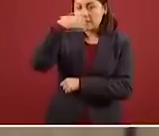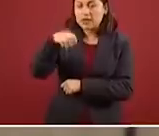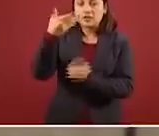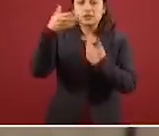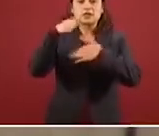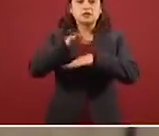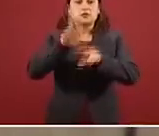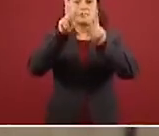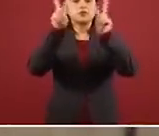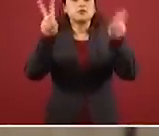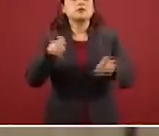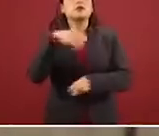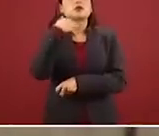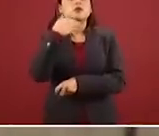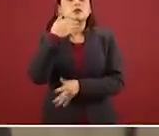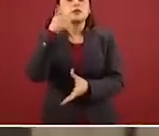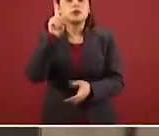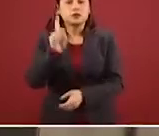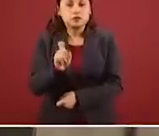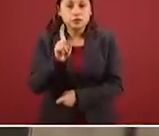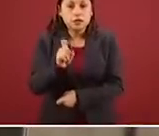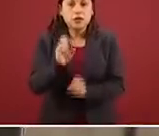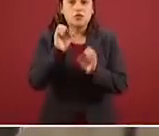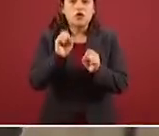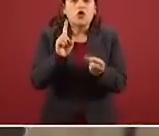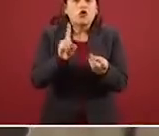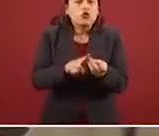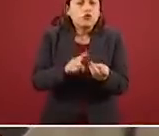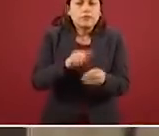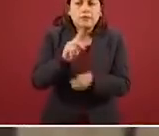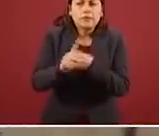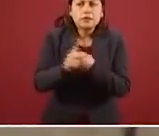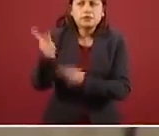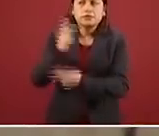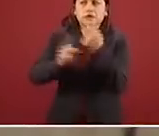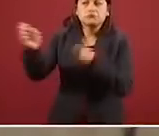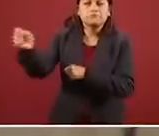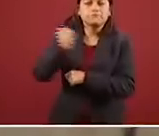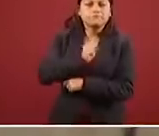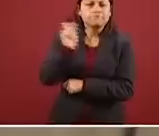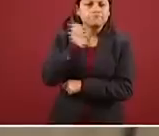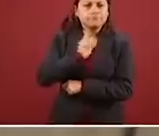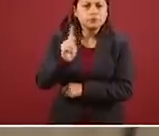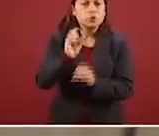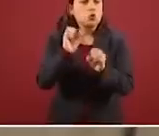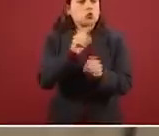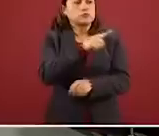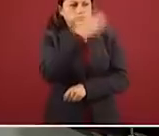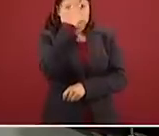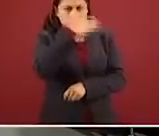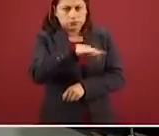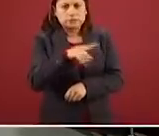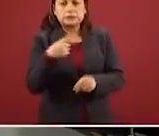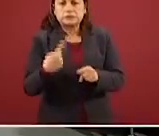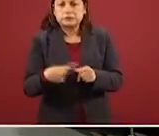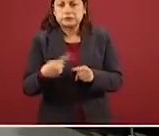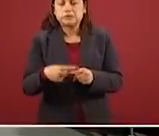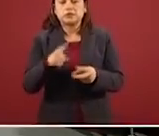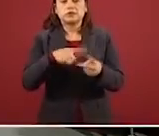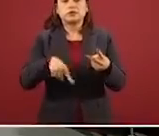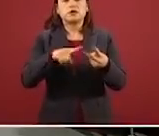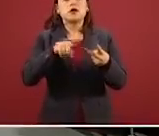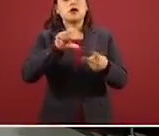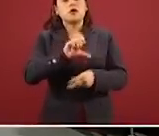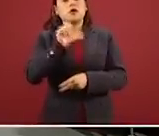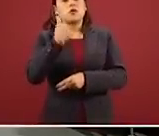del agua, de dónde van a ser los científicos, si tiene información. Y sobre el hospital, nada más precisar, ayer